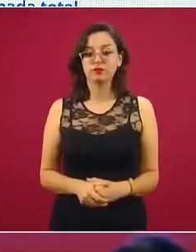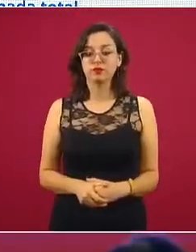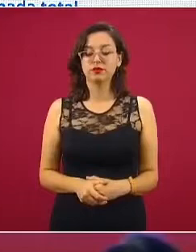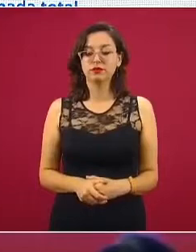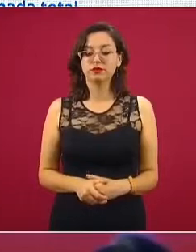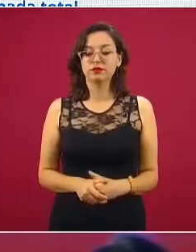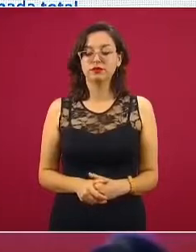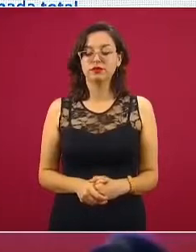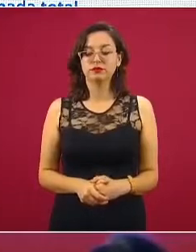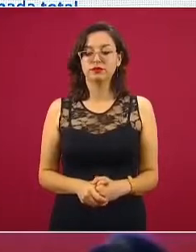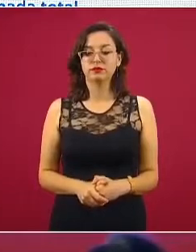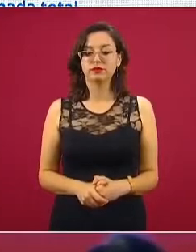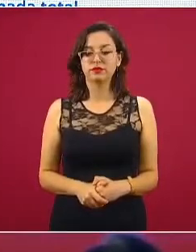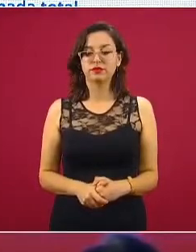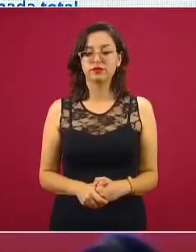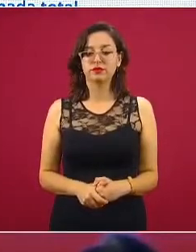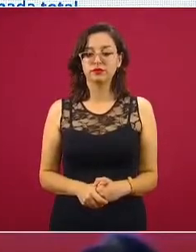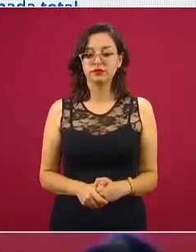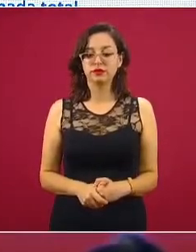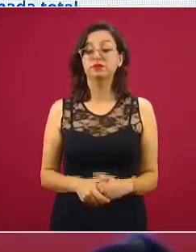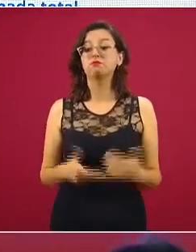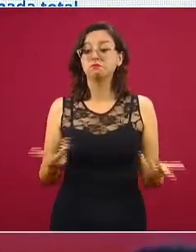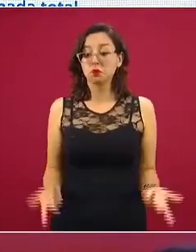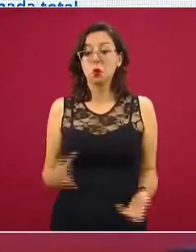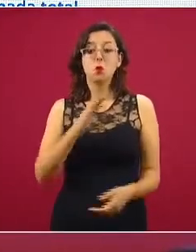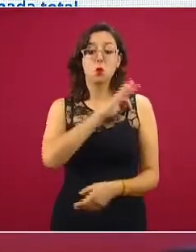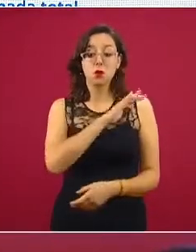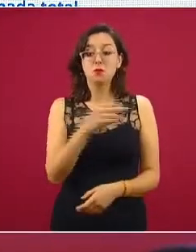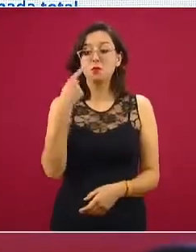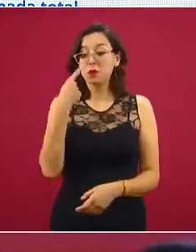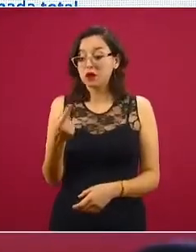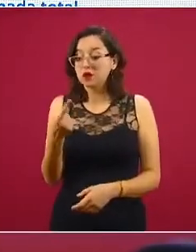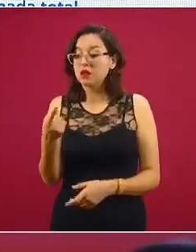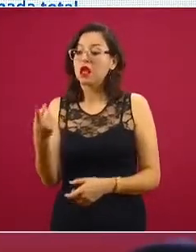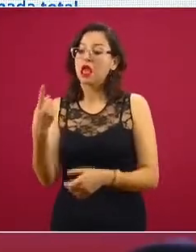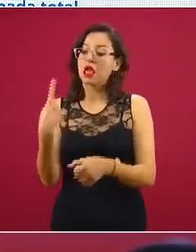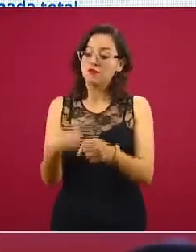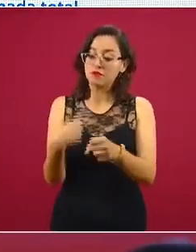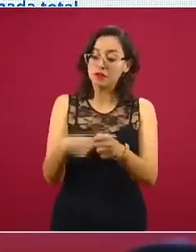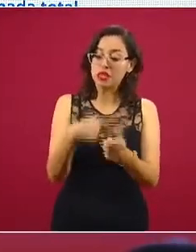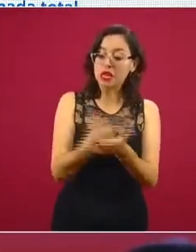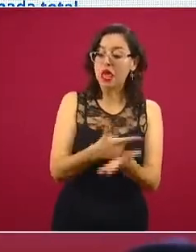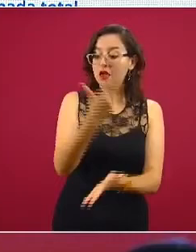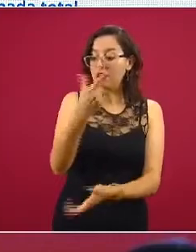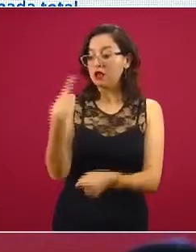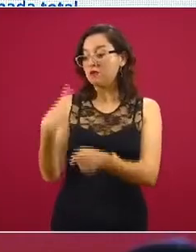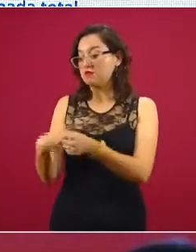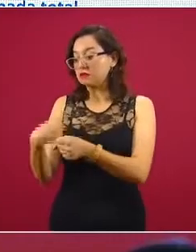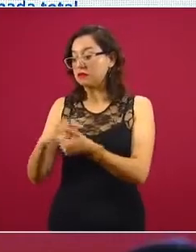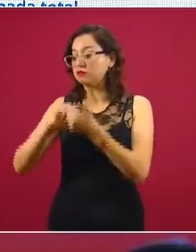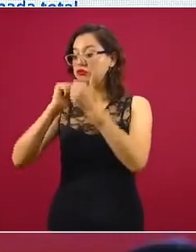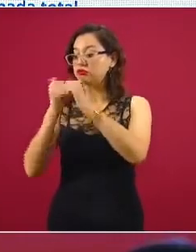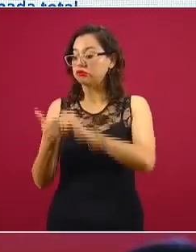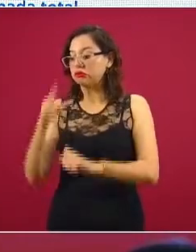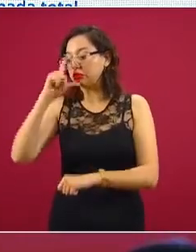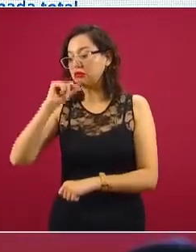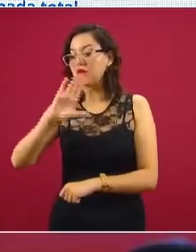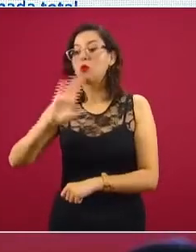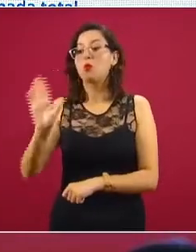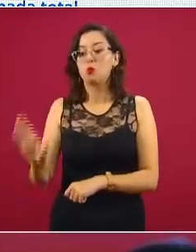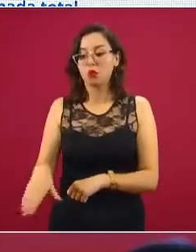En general, esto nos permite tener un perfil de la enfermedad grave y un perfil de las defunciones. Pero además